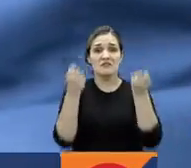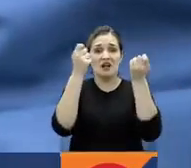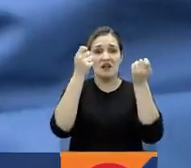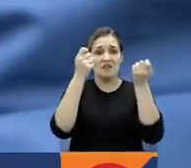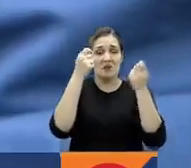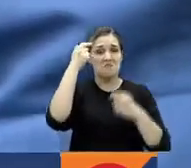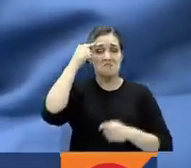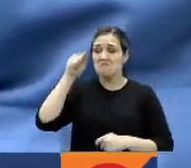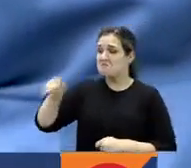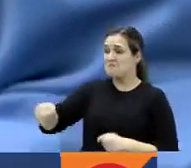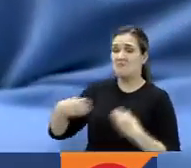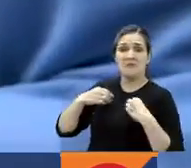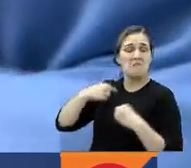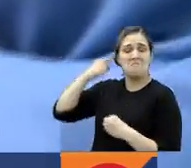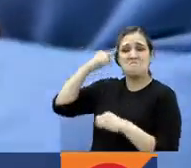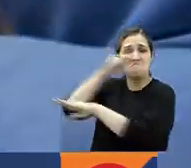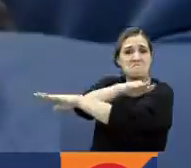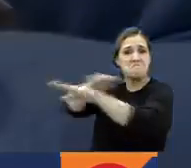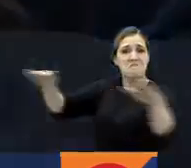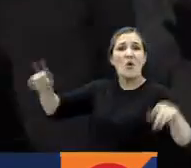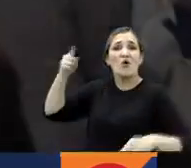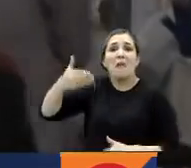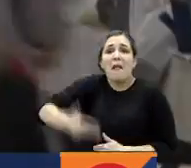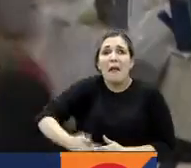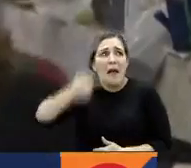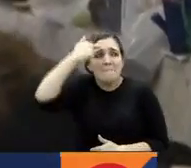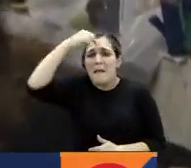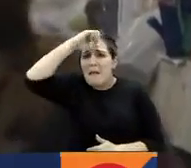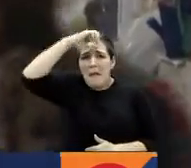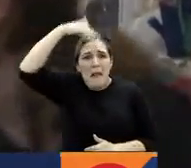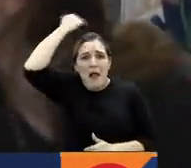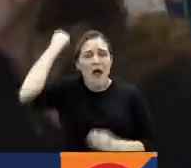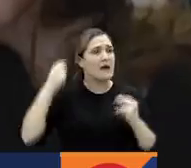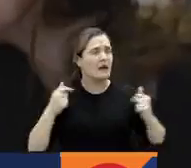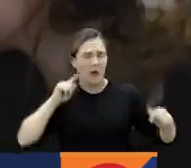sus ciudades, lo que pasó, ni dimensionarán la forma veloz,